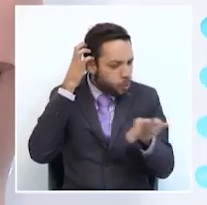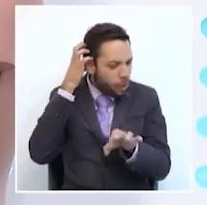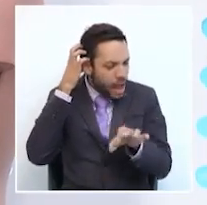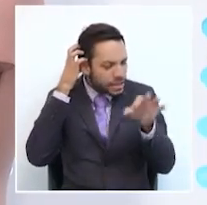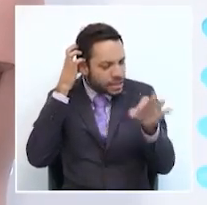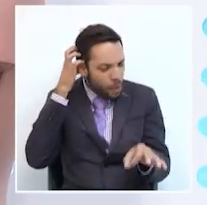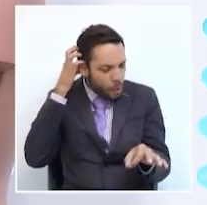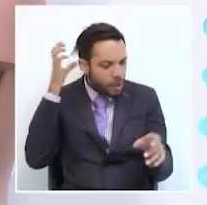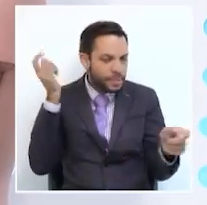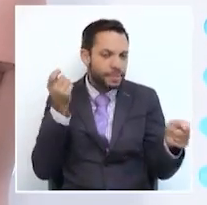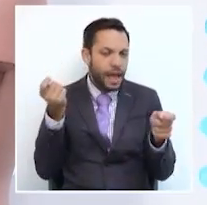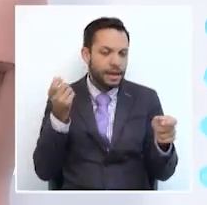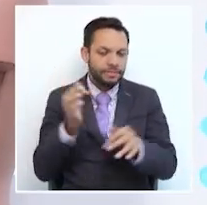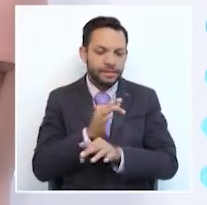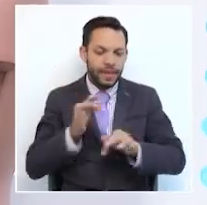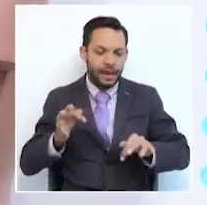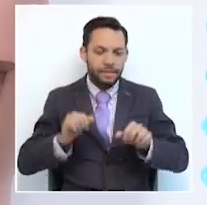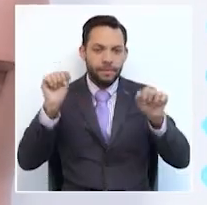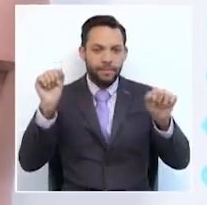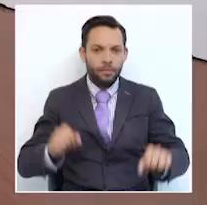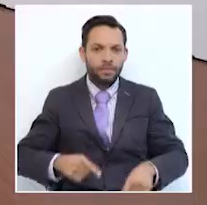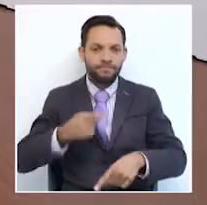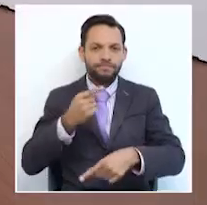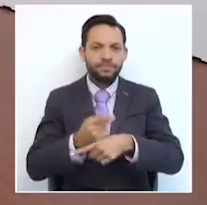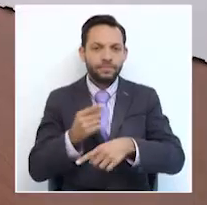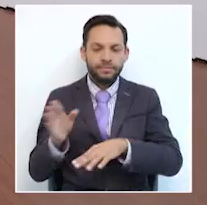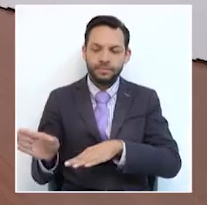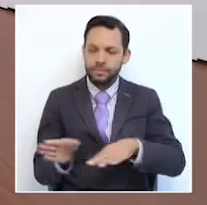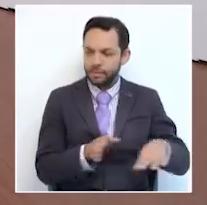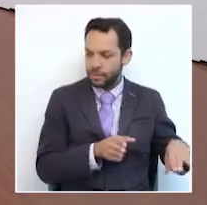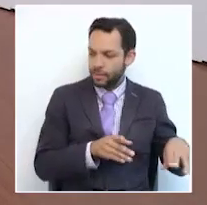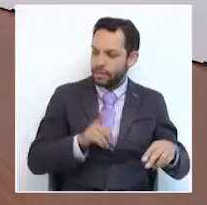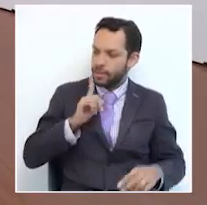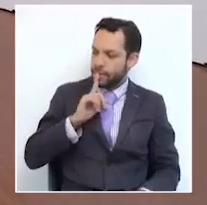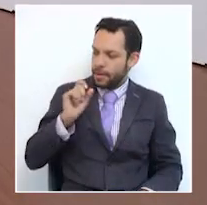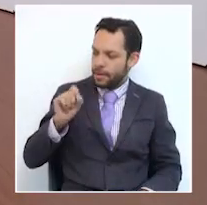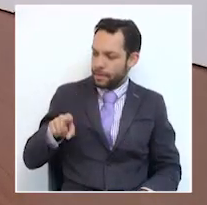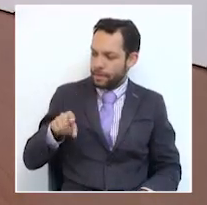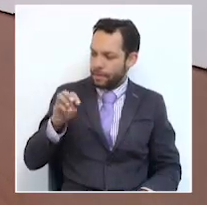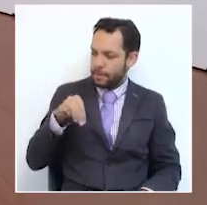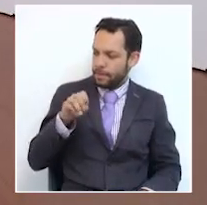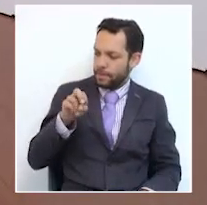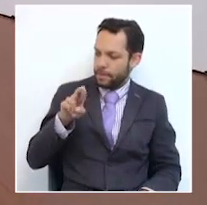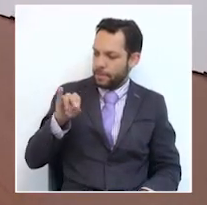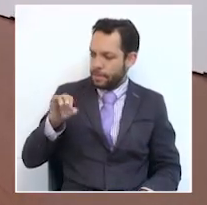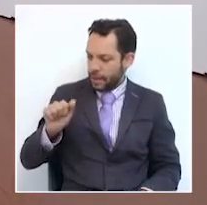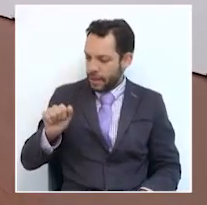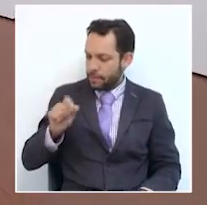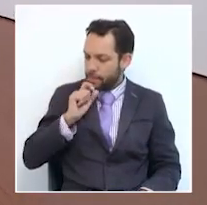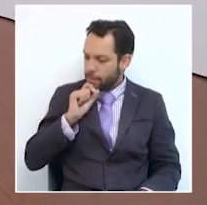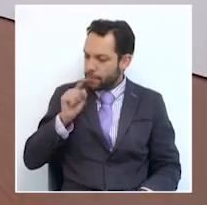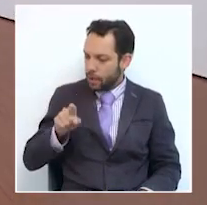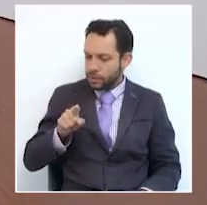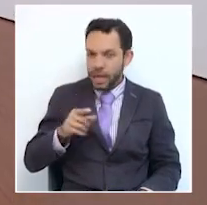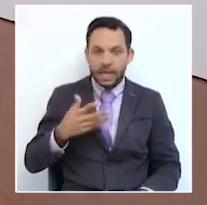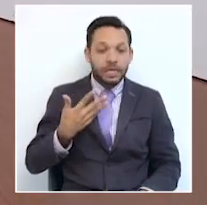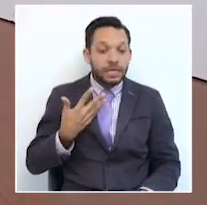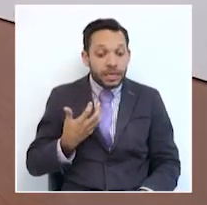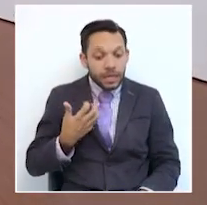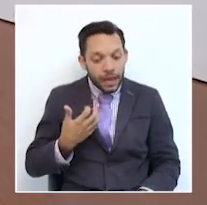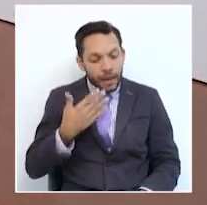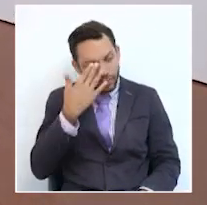se va a llevar a cada una persona esta pregunta siguiente es de maría liz aponte quisiera preguntar qué alimentos